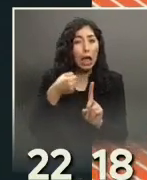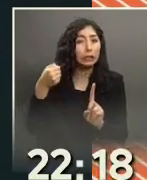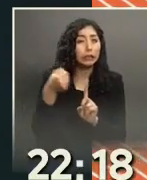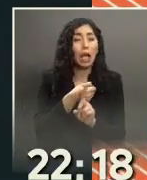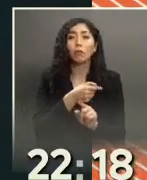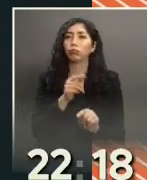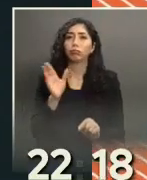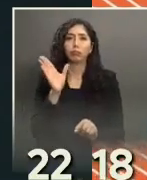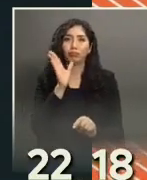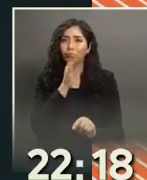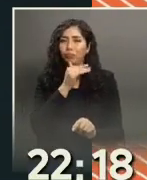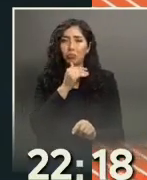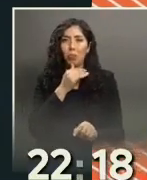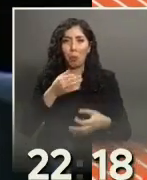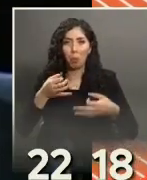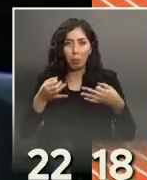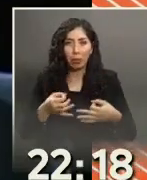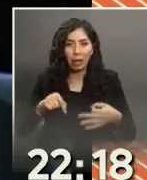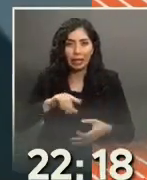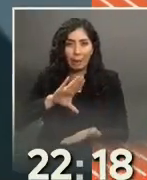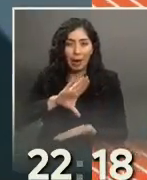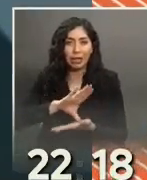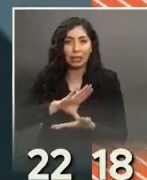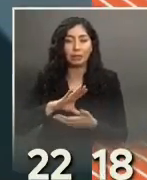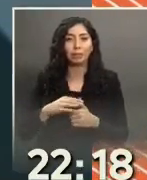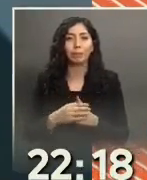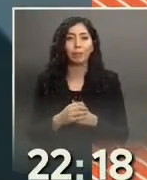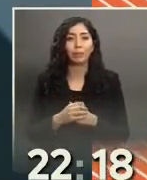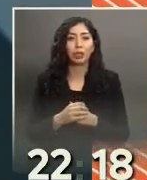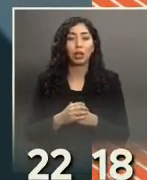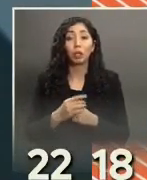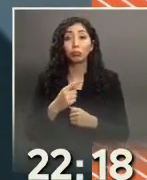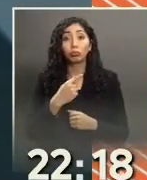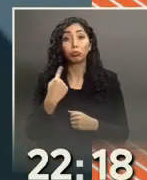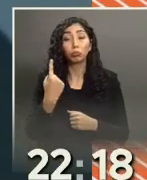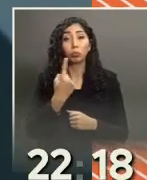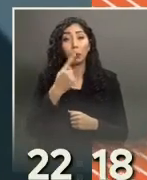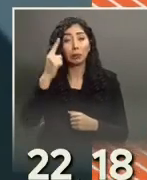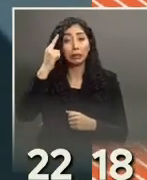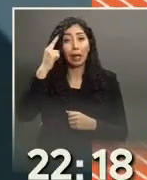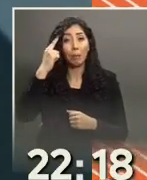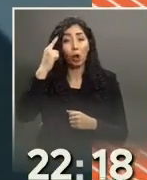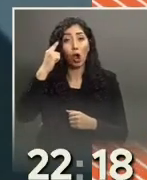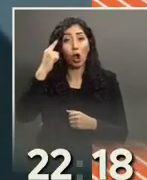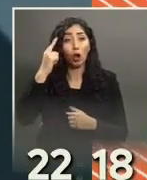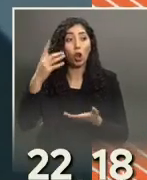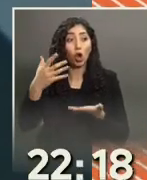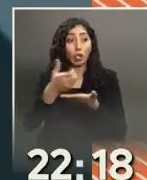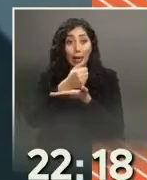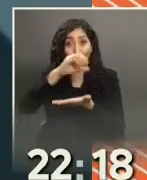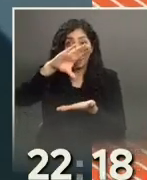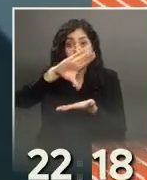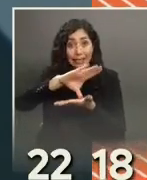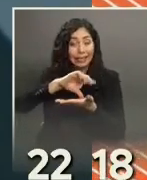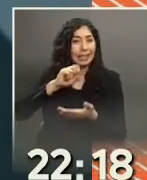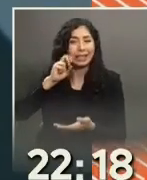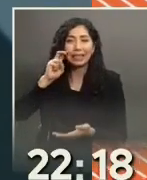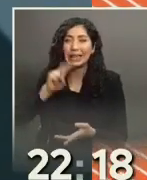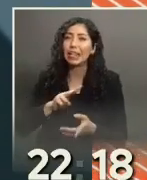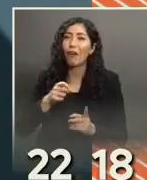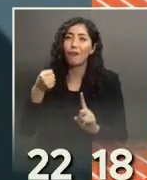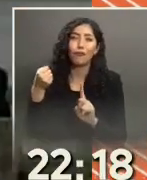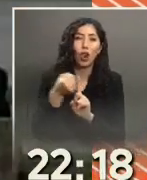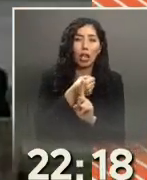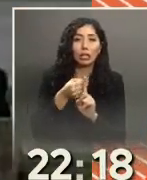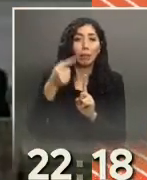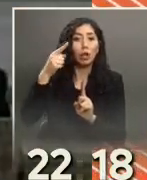en nuestro país actualmente tenemos una chance de lograr que el país no viva en violencia pero esa chance va a depender de